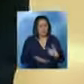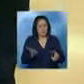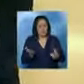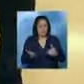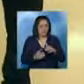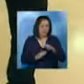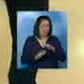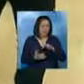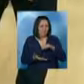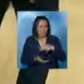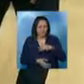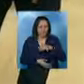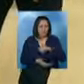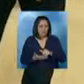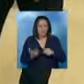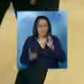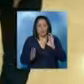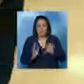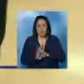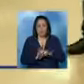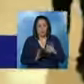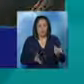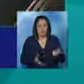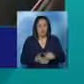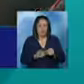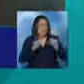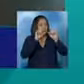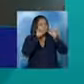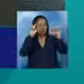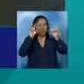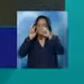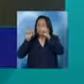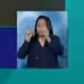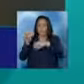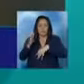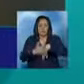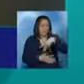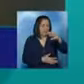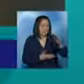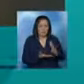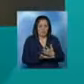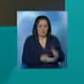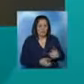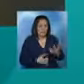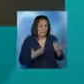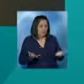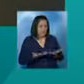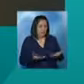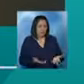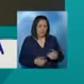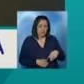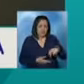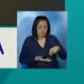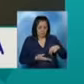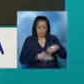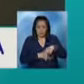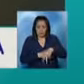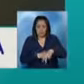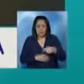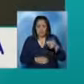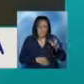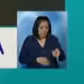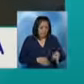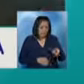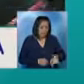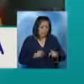deficiencias, ¿no? Entre ellas es la pobre señalización de las rutas de evacuación. A ver, que hay. Por ejemplo, estamos aquí al pie de una escalera. Aquí debería haber